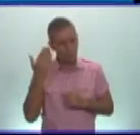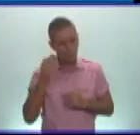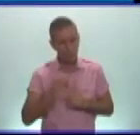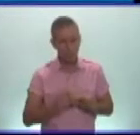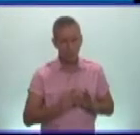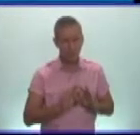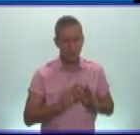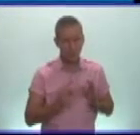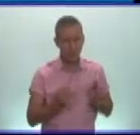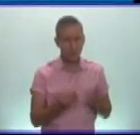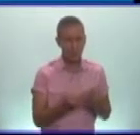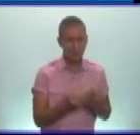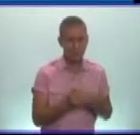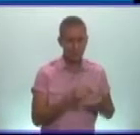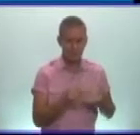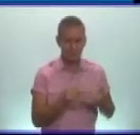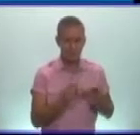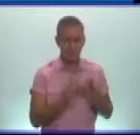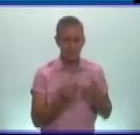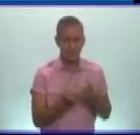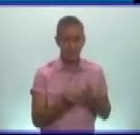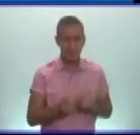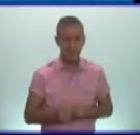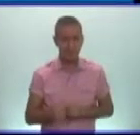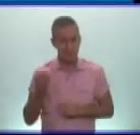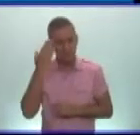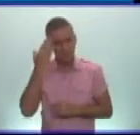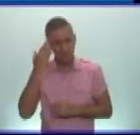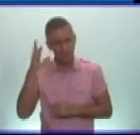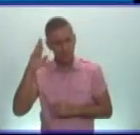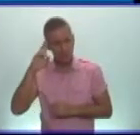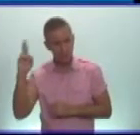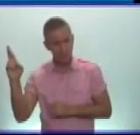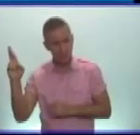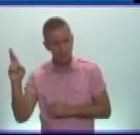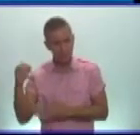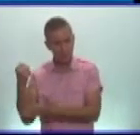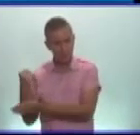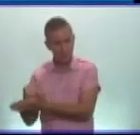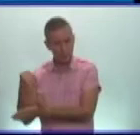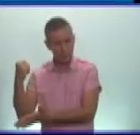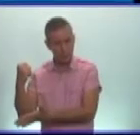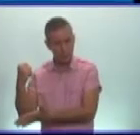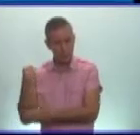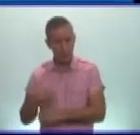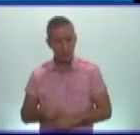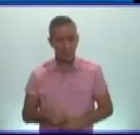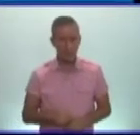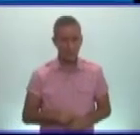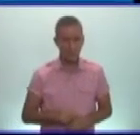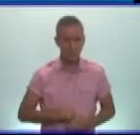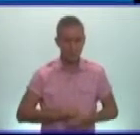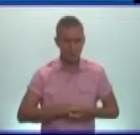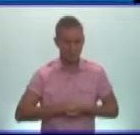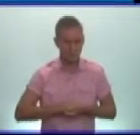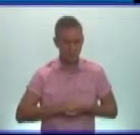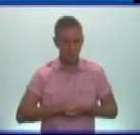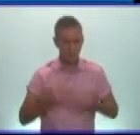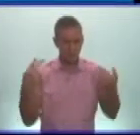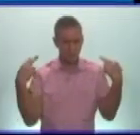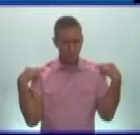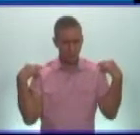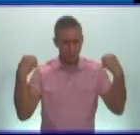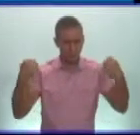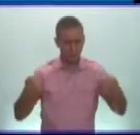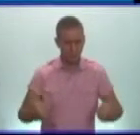familiar. Saludos revolucionarios, frase que utilizamos en cartas oficiales. Compañero director, también